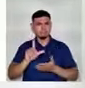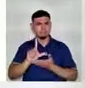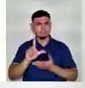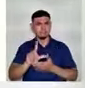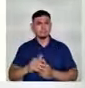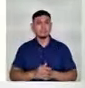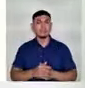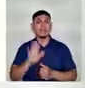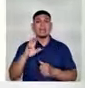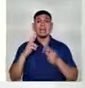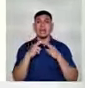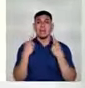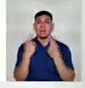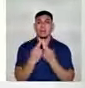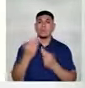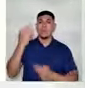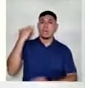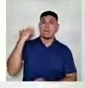reunión anterior,